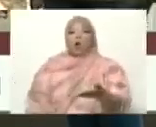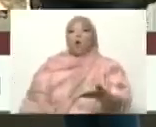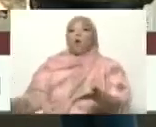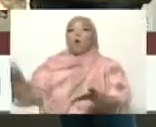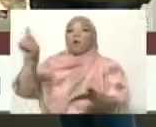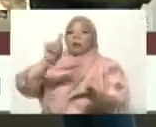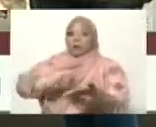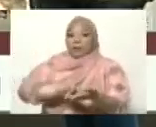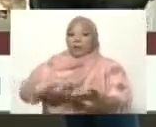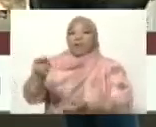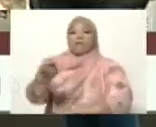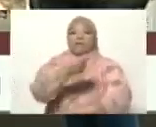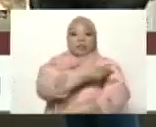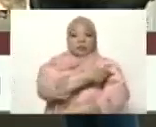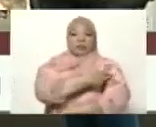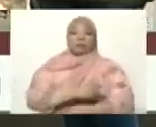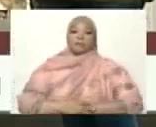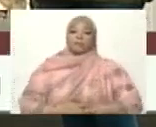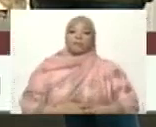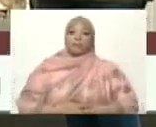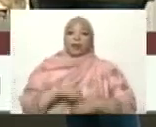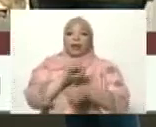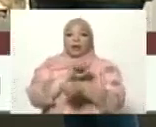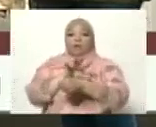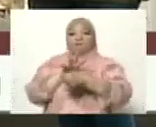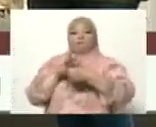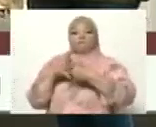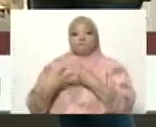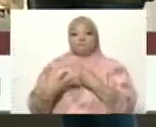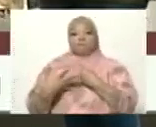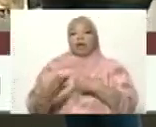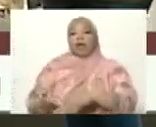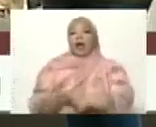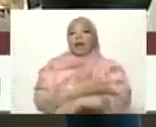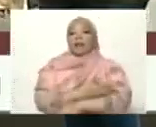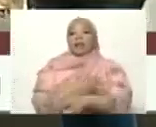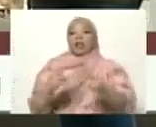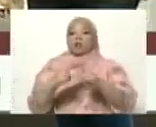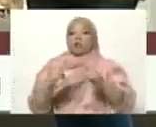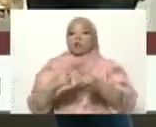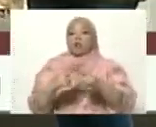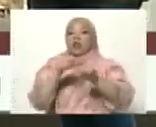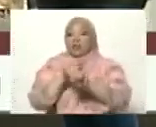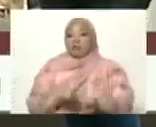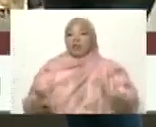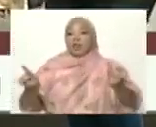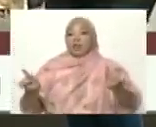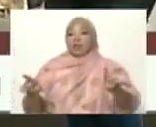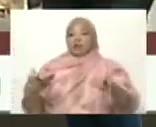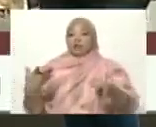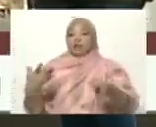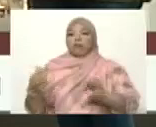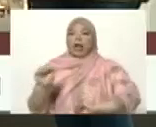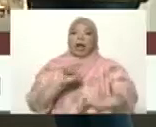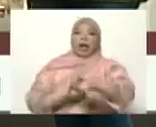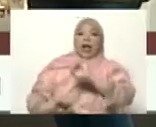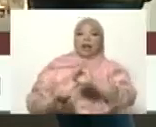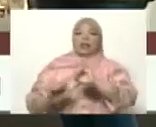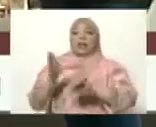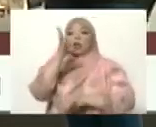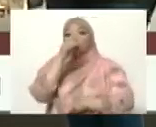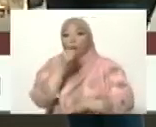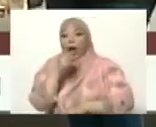de refuerzo. El COVID ya no es como lo conocíamos en el año 2020, ¿verdad? No habían antivirales, no habían